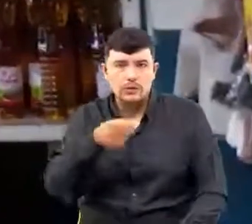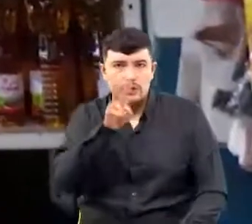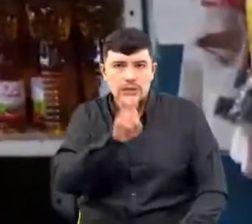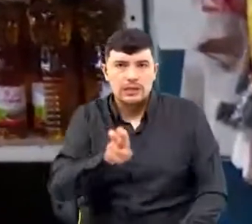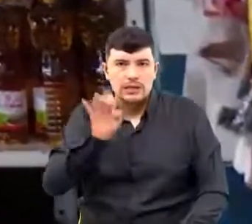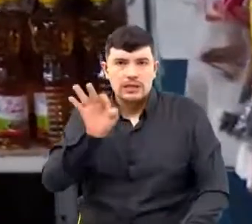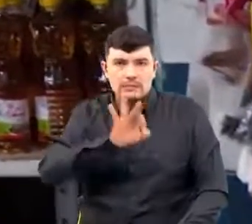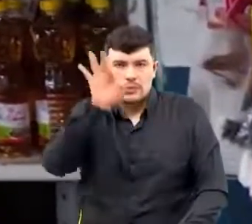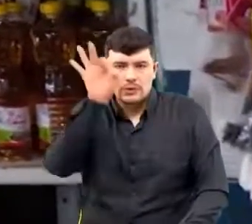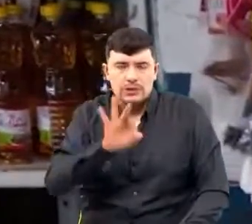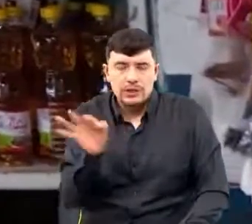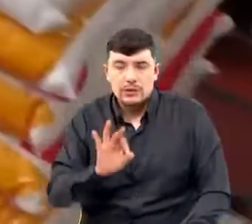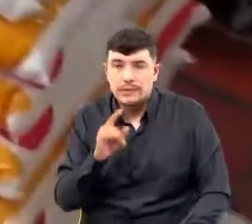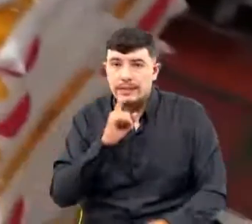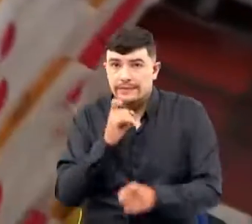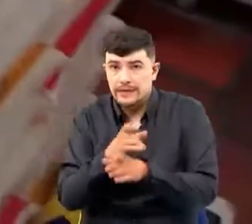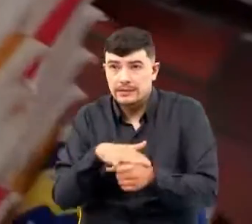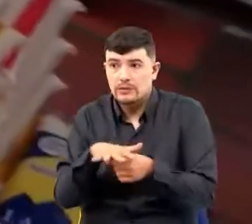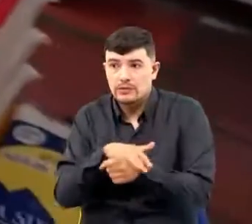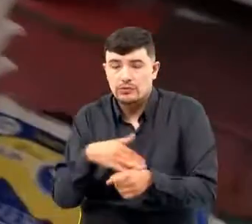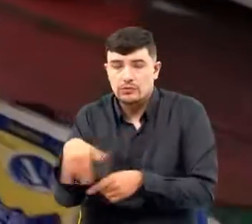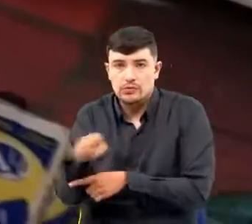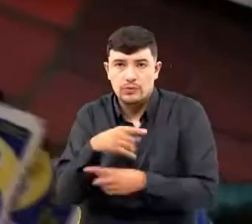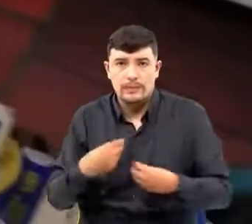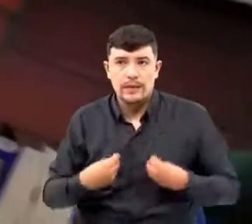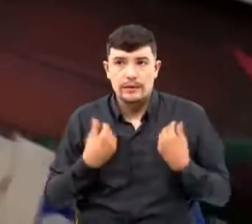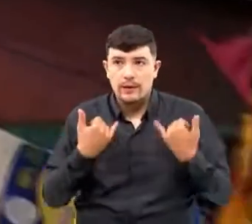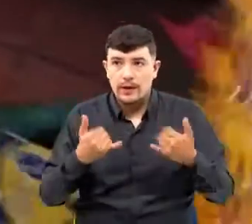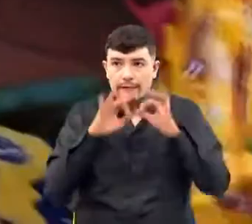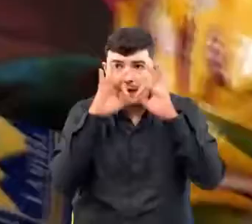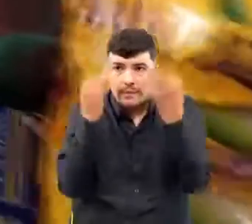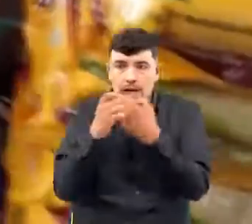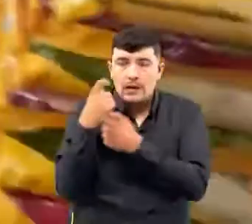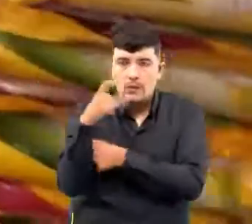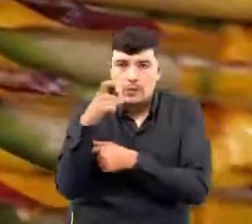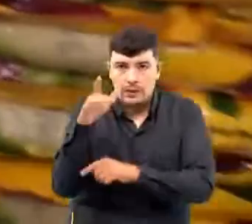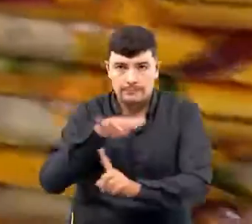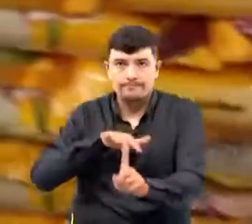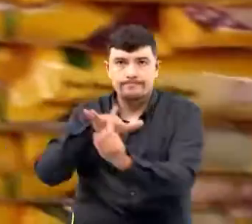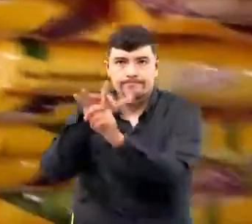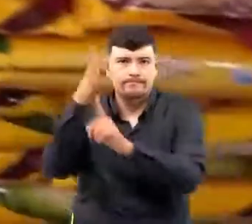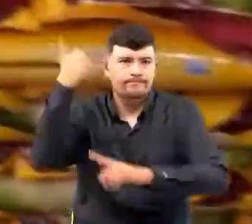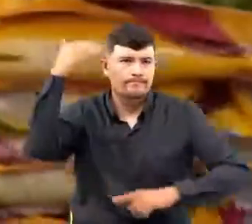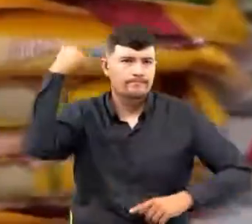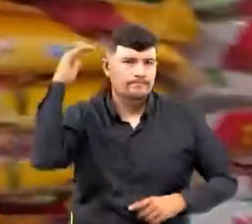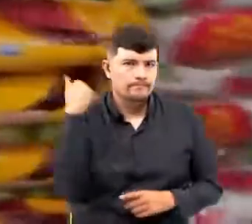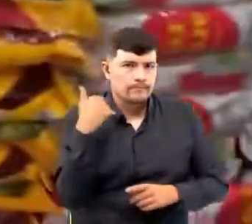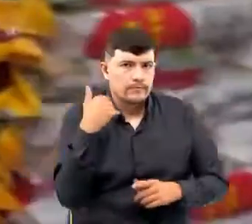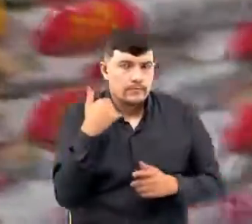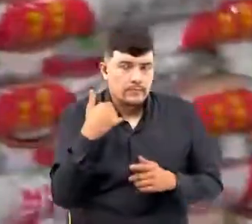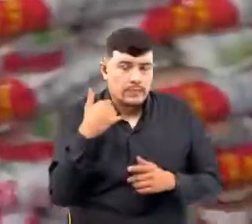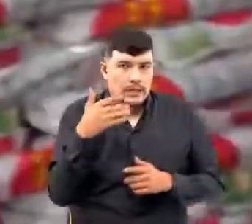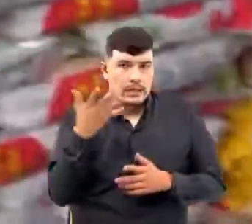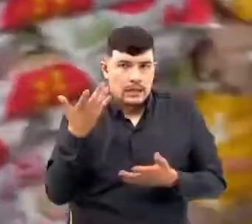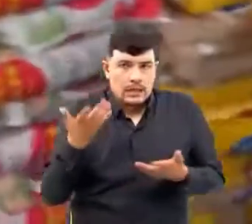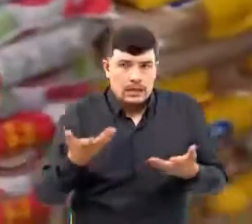14.73%, situación que ha afectado a las familias cucuteñas. Antes, hay que invertir más.